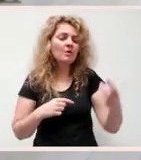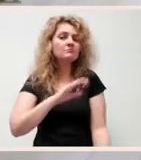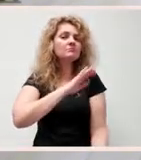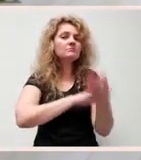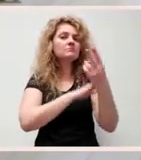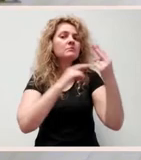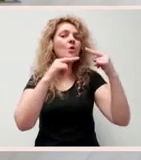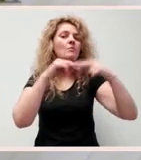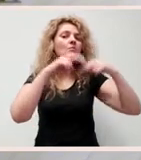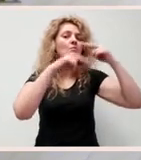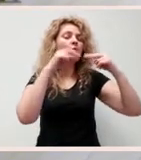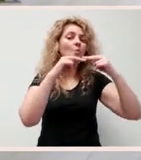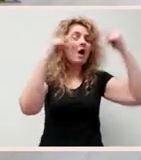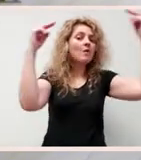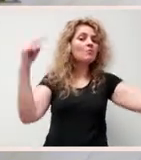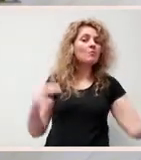firma Paz do Lérez